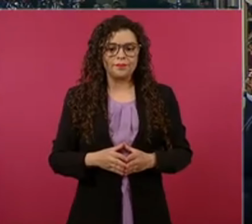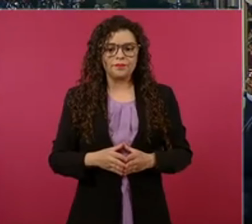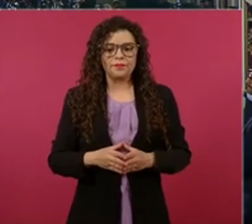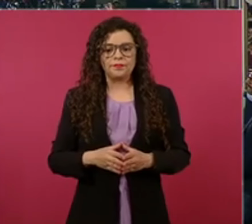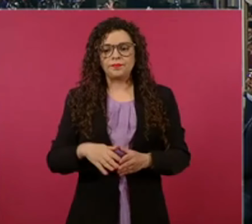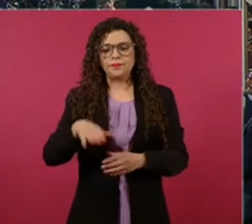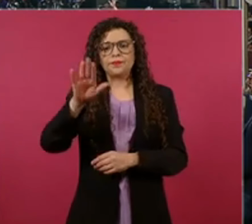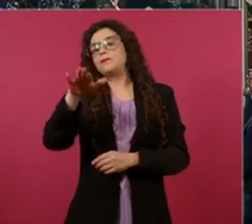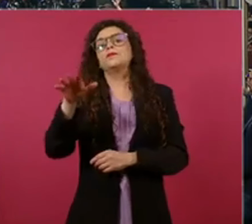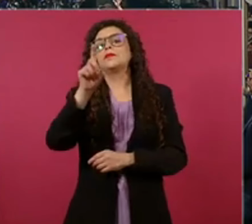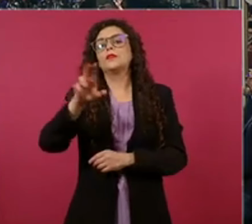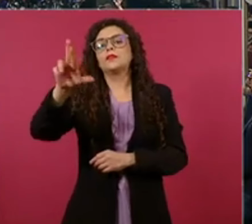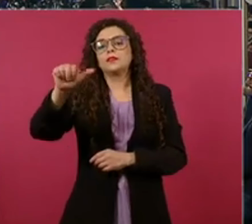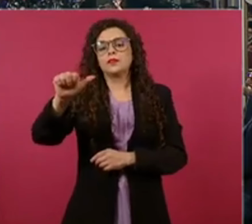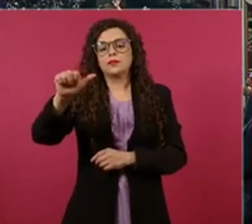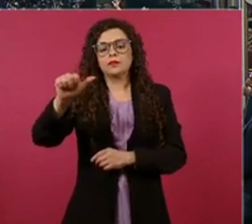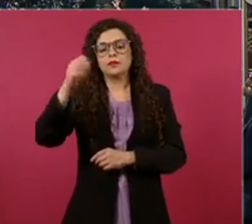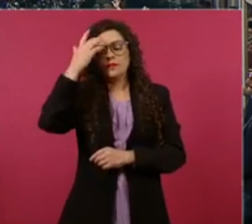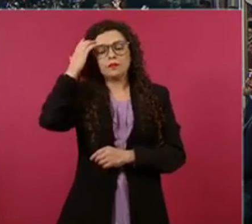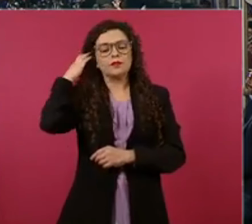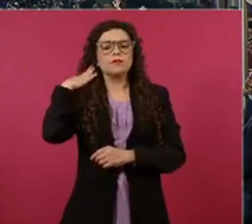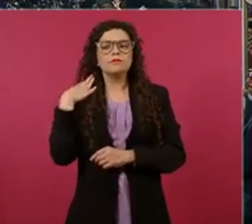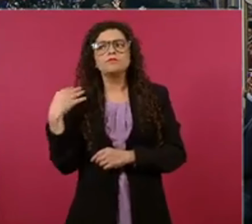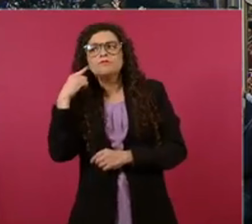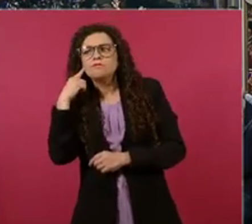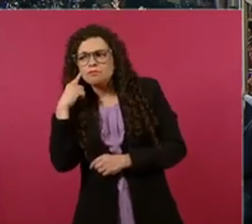Doctora, ¿qué comimos? Riquísimo.